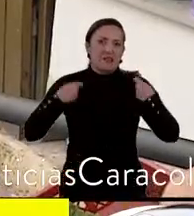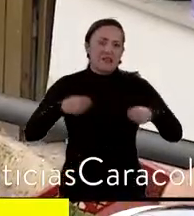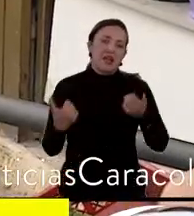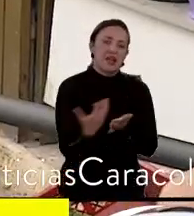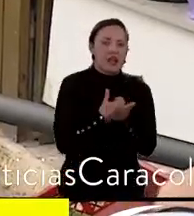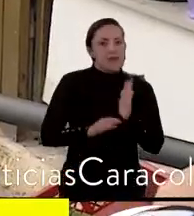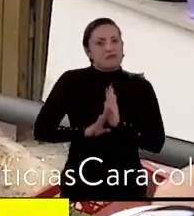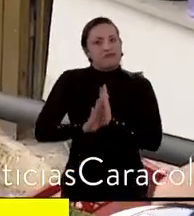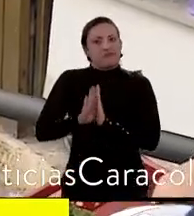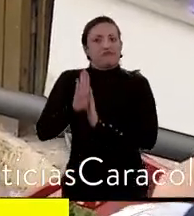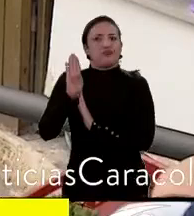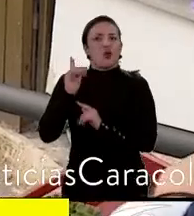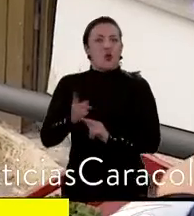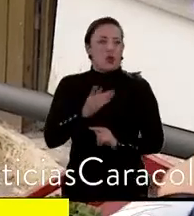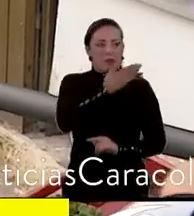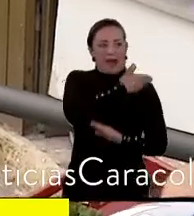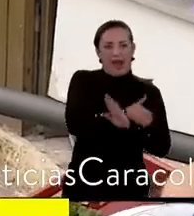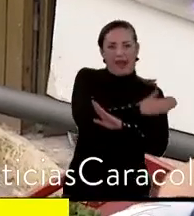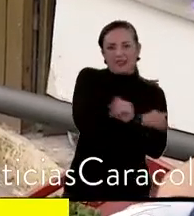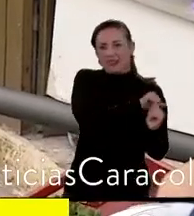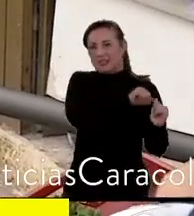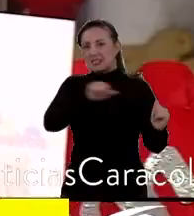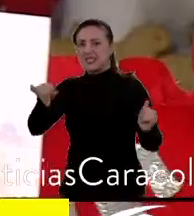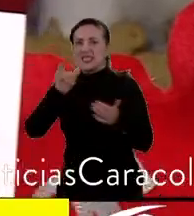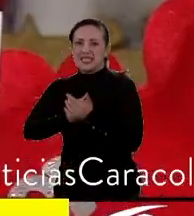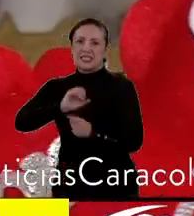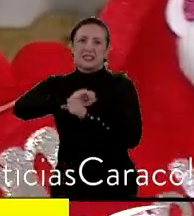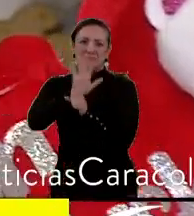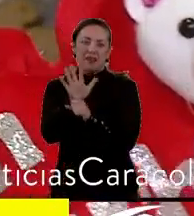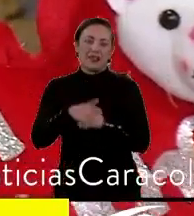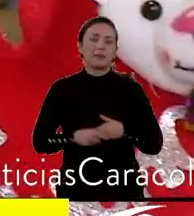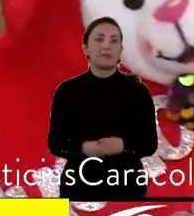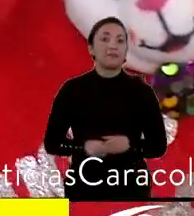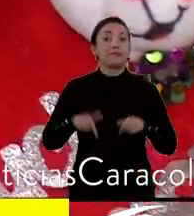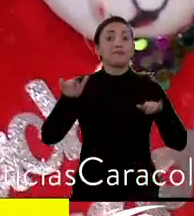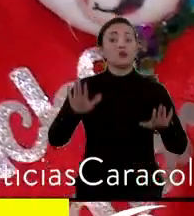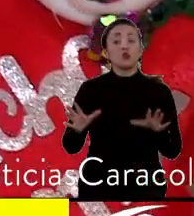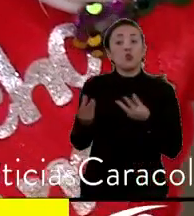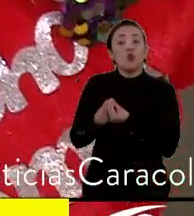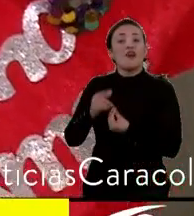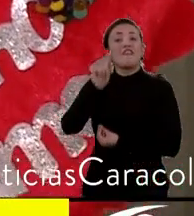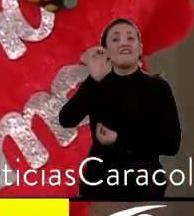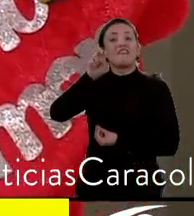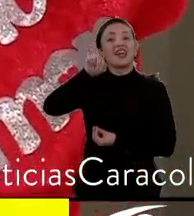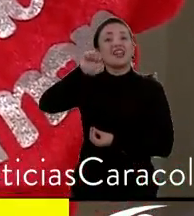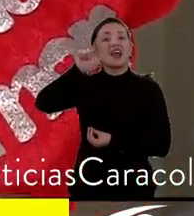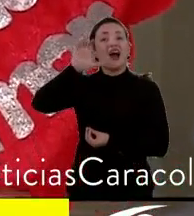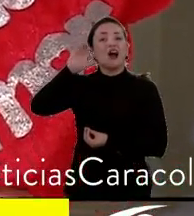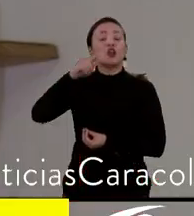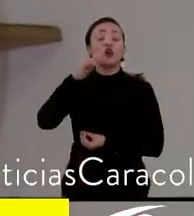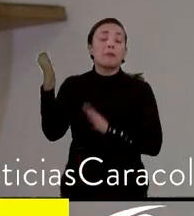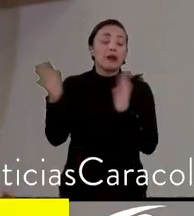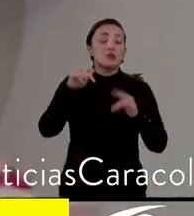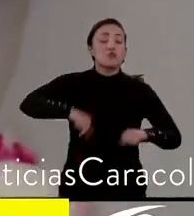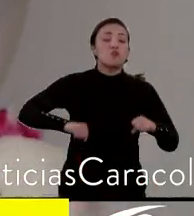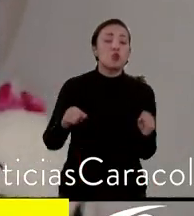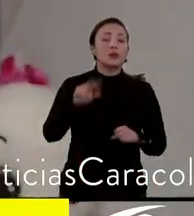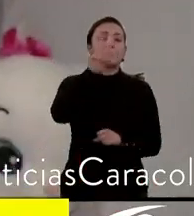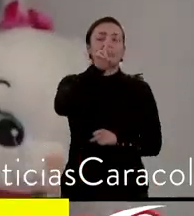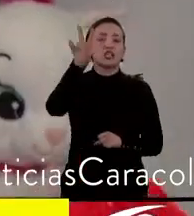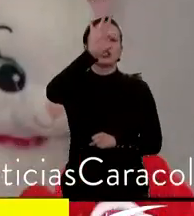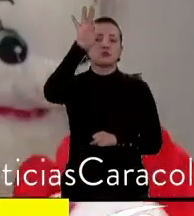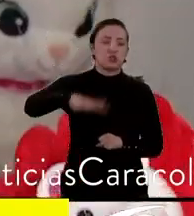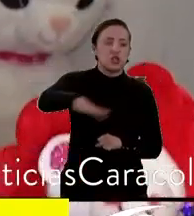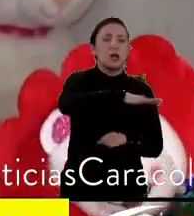recuperarnos después de este tiempo de pandemia que hemos tenido. Fenalco Bogotá espera que el 22% de los bogotanos celebre la fecha